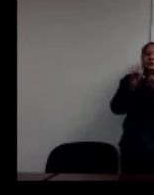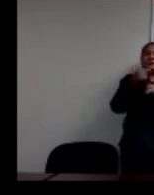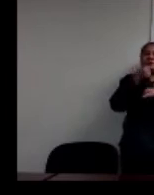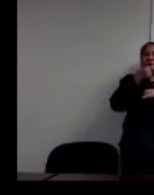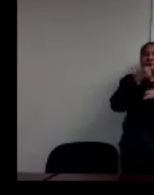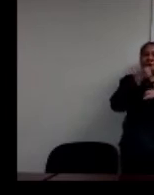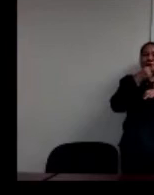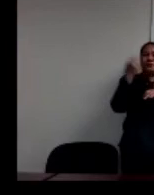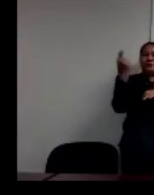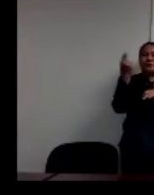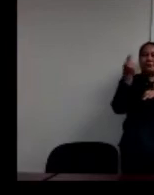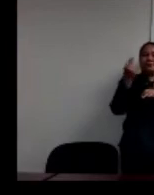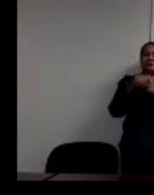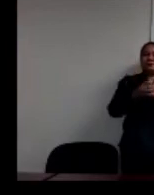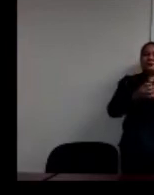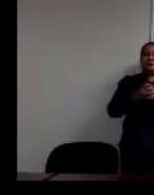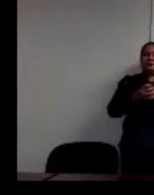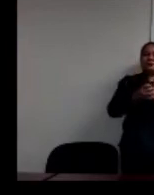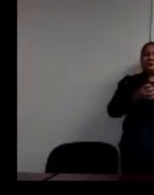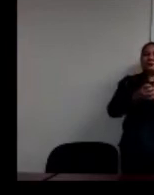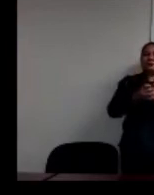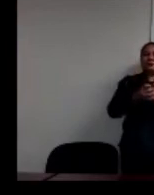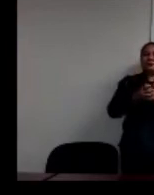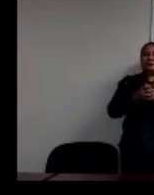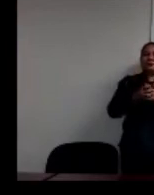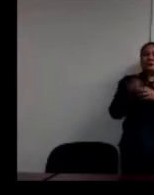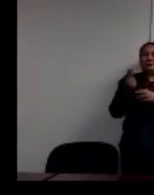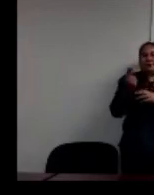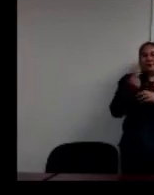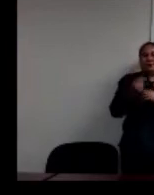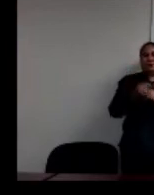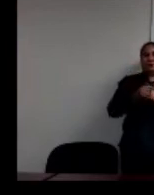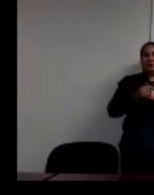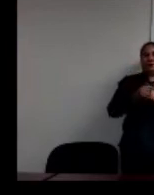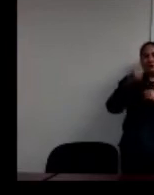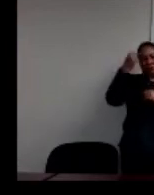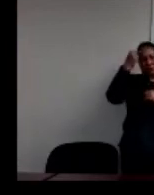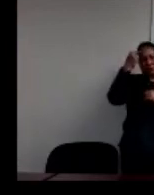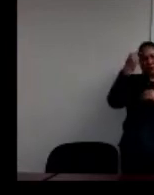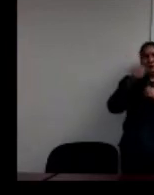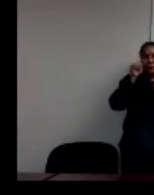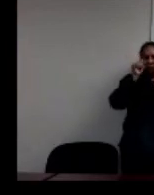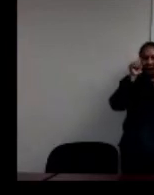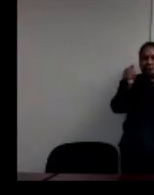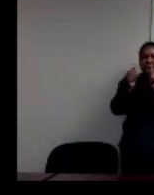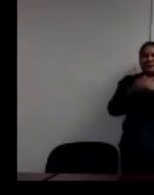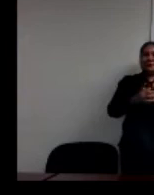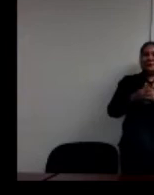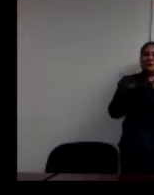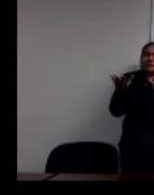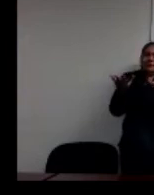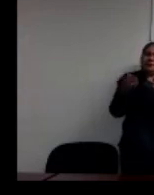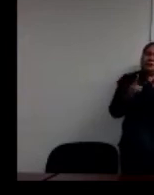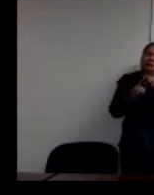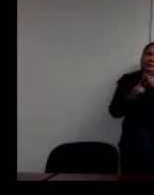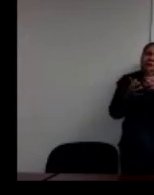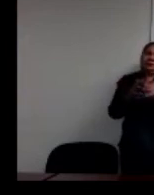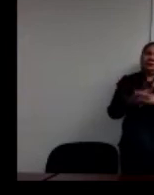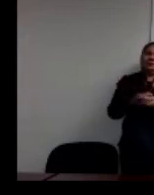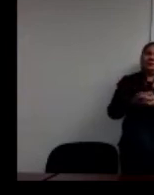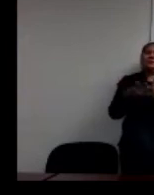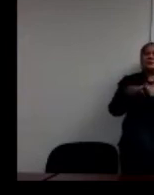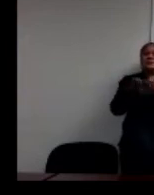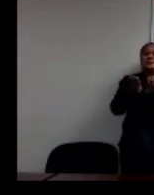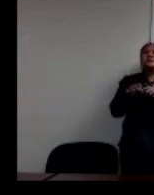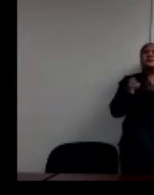menor, o cómo funcionaba el menor cuando no necesitaba estar concentrado. Por ejemplo, no va a estar haciendo tareas. ¿Cómo